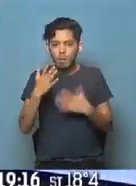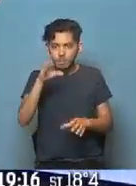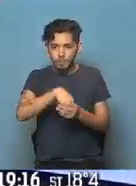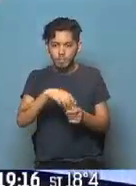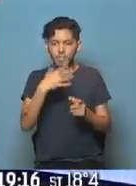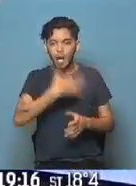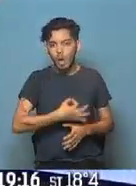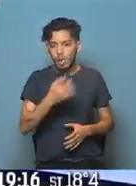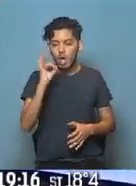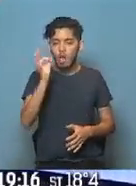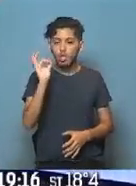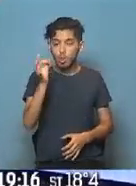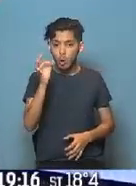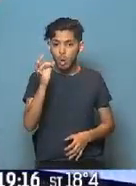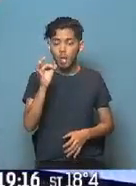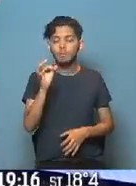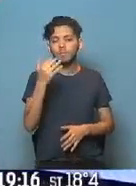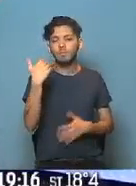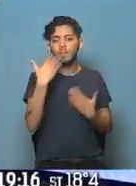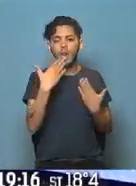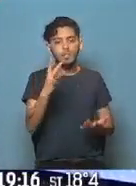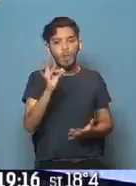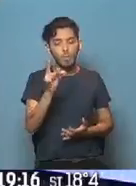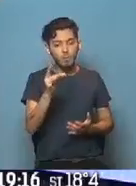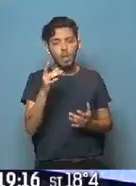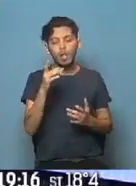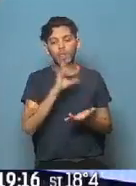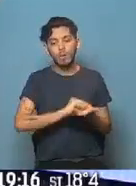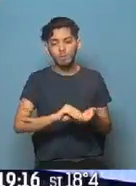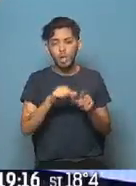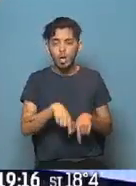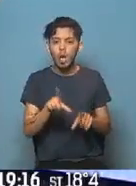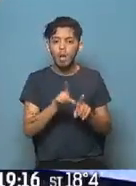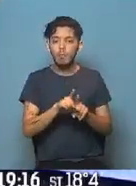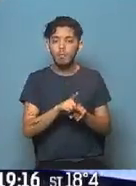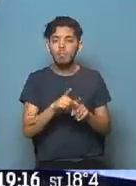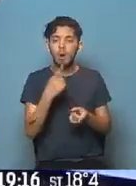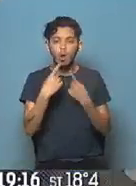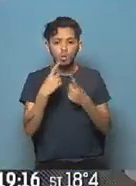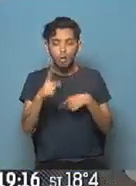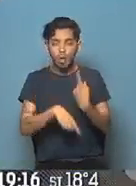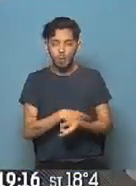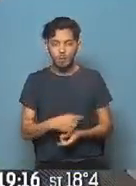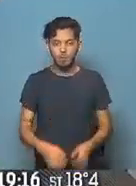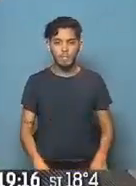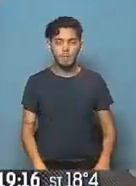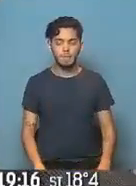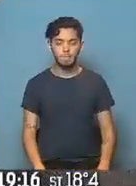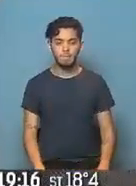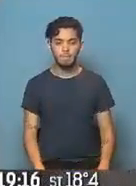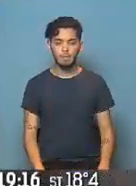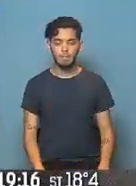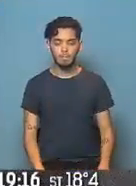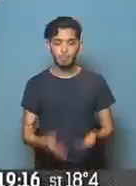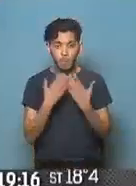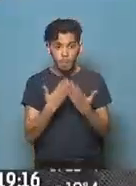en la discusión en octubre. Le agradecemos, diputado, y lo dejamos con Gastón para las últimas consultas desde allí. Gastón. Gracias, Daniel.